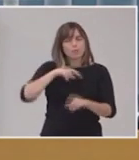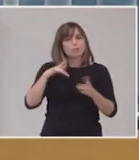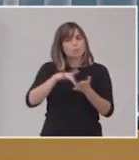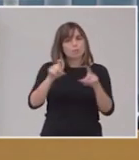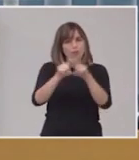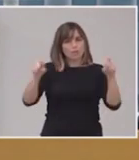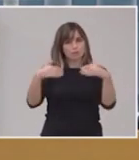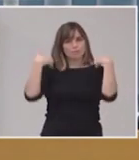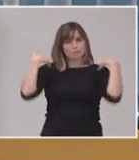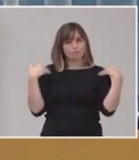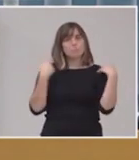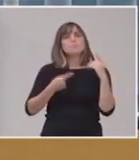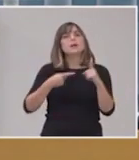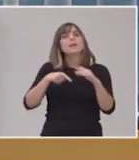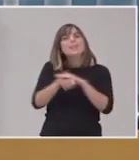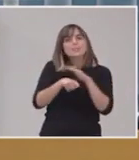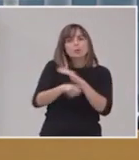y el abono de las mismas.